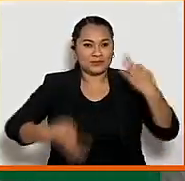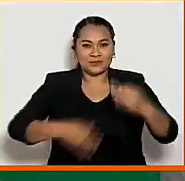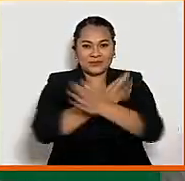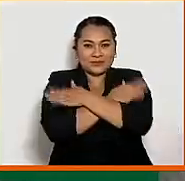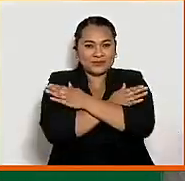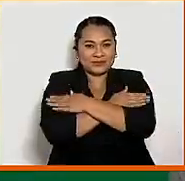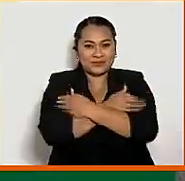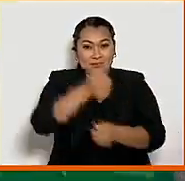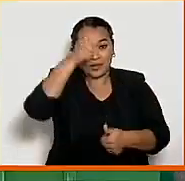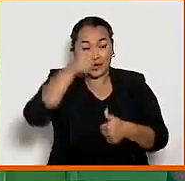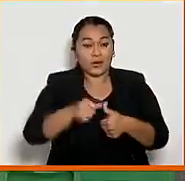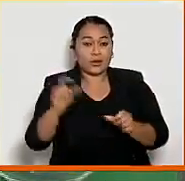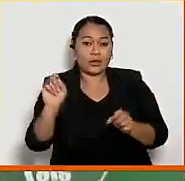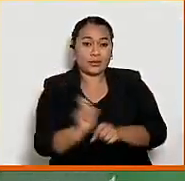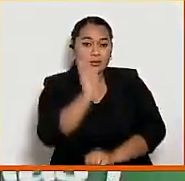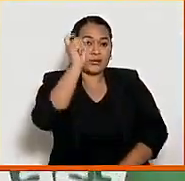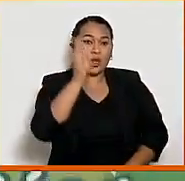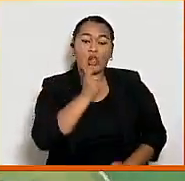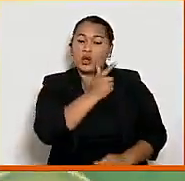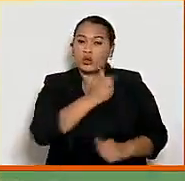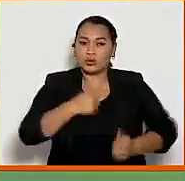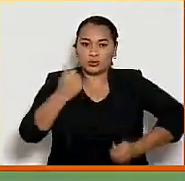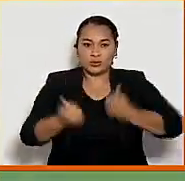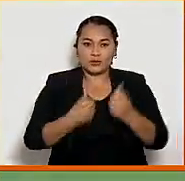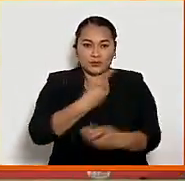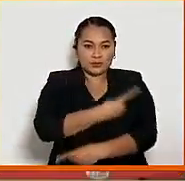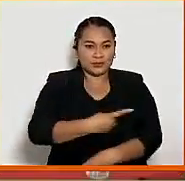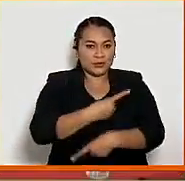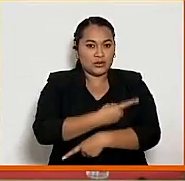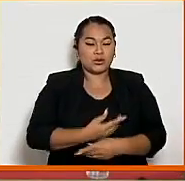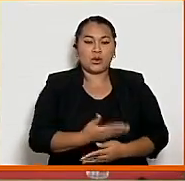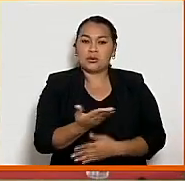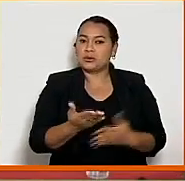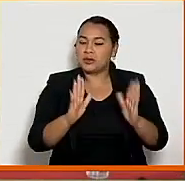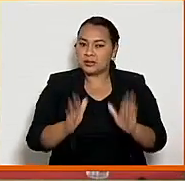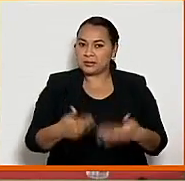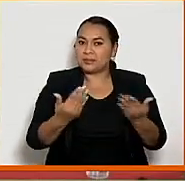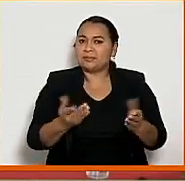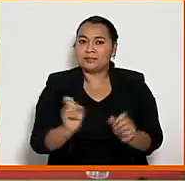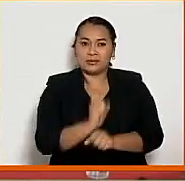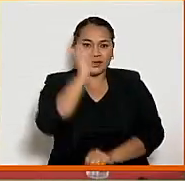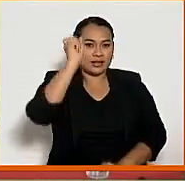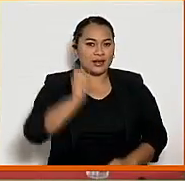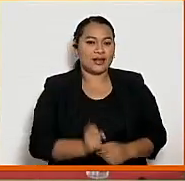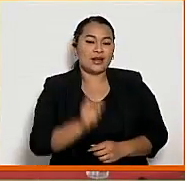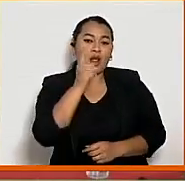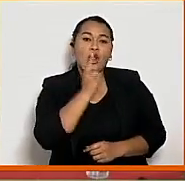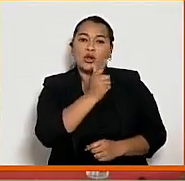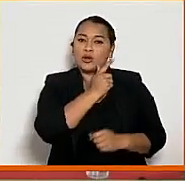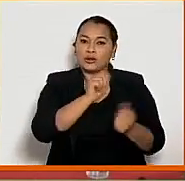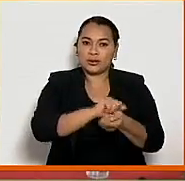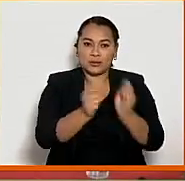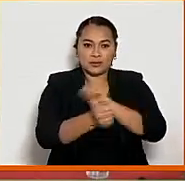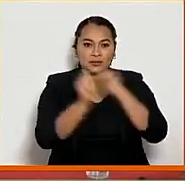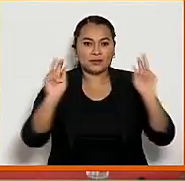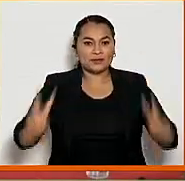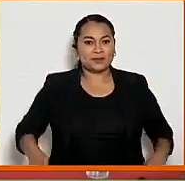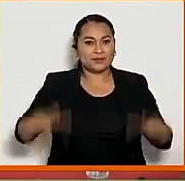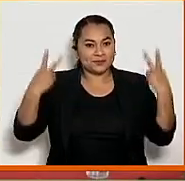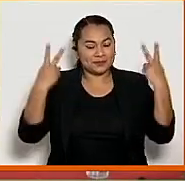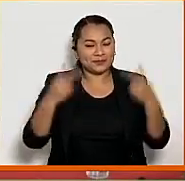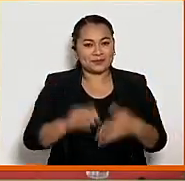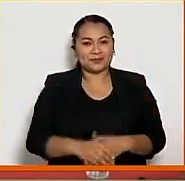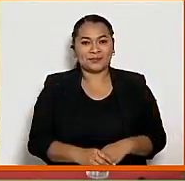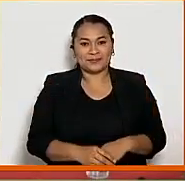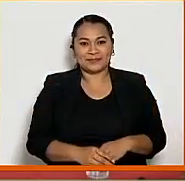felicidades. Recuerda que ganarse la Loto también es alegría y diversión. ¿Y vos? ¿Cómo te la vas a ganar? Loto te cambia la vida.